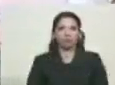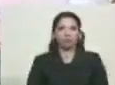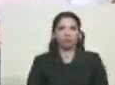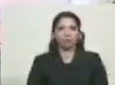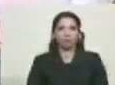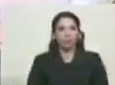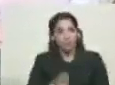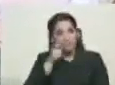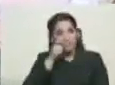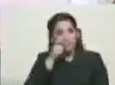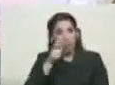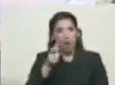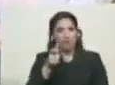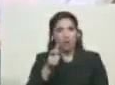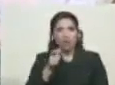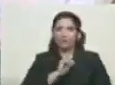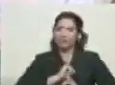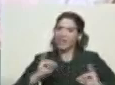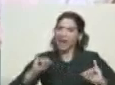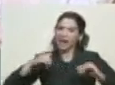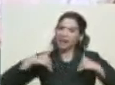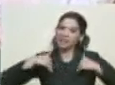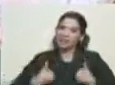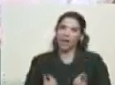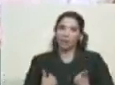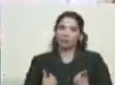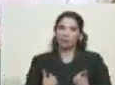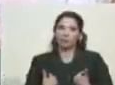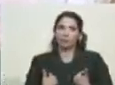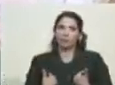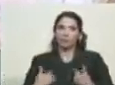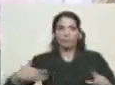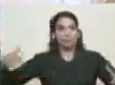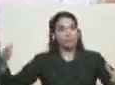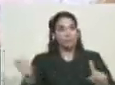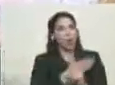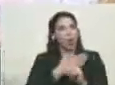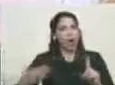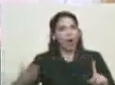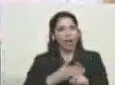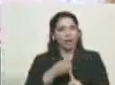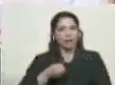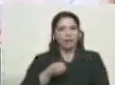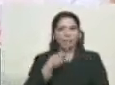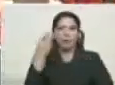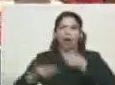Ese pueblo ya está cansado de la violencia que ustedes pregonan.